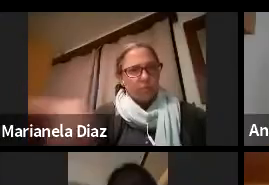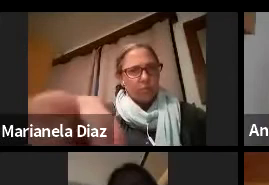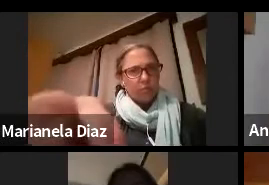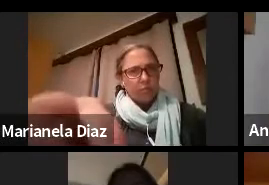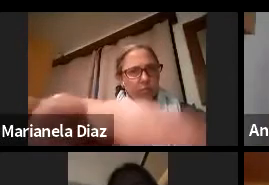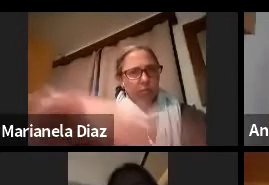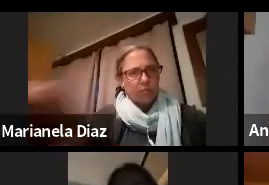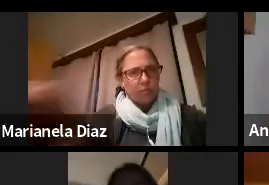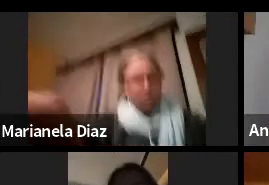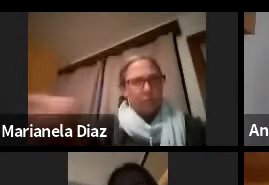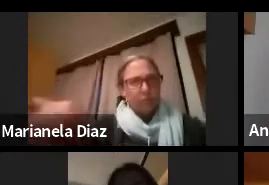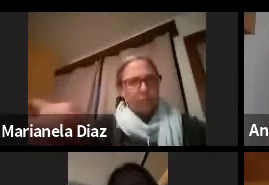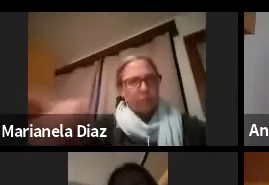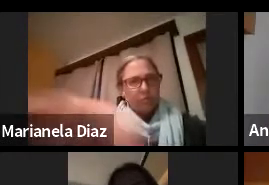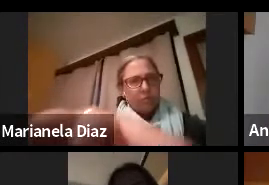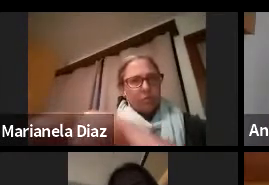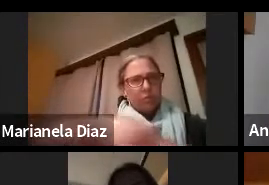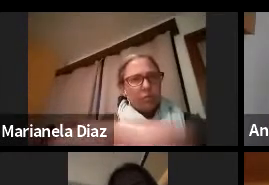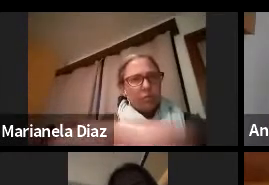el micrófono.